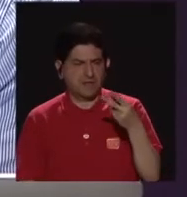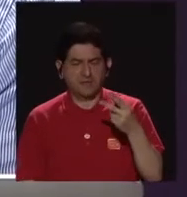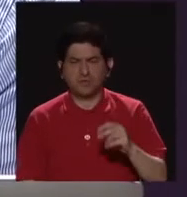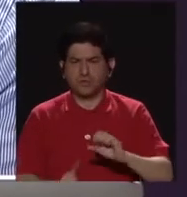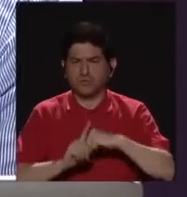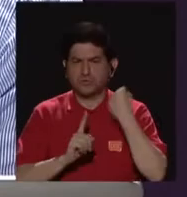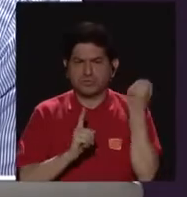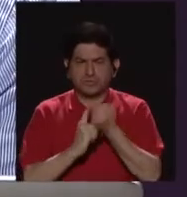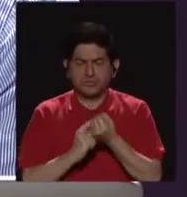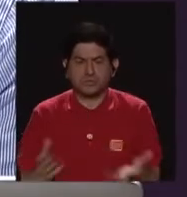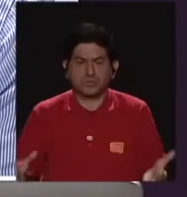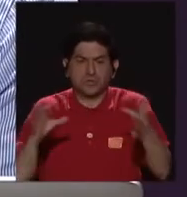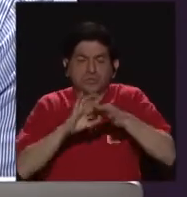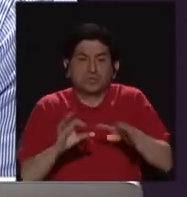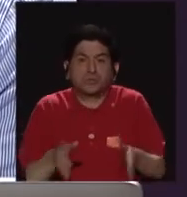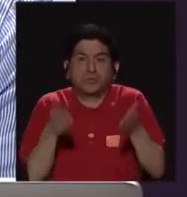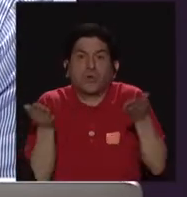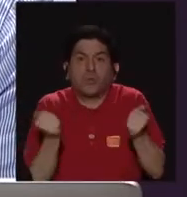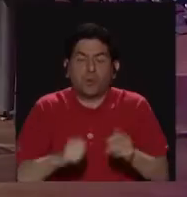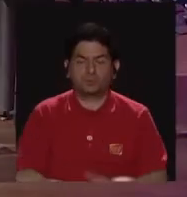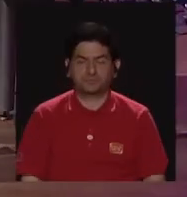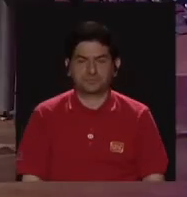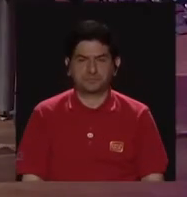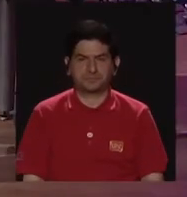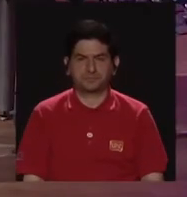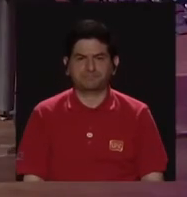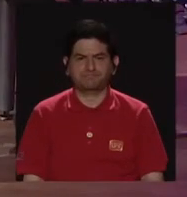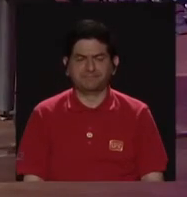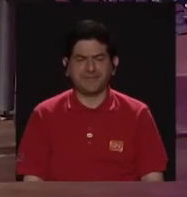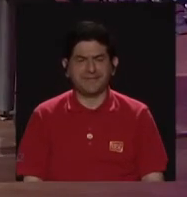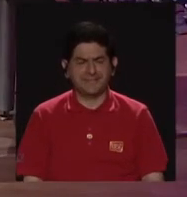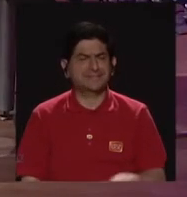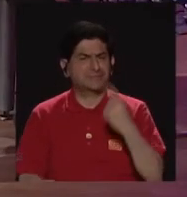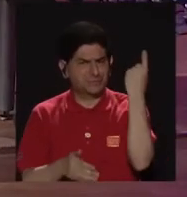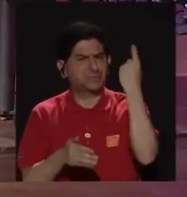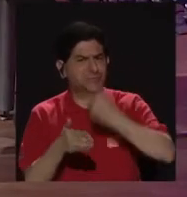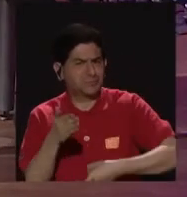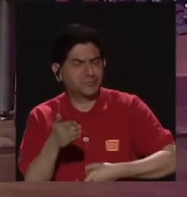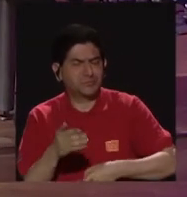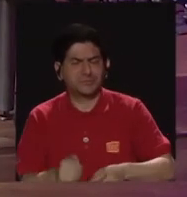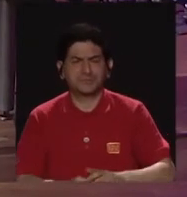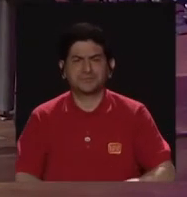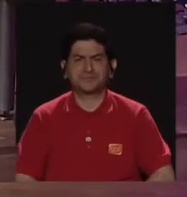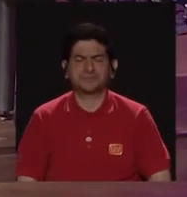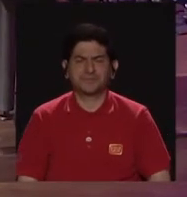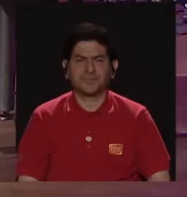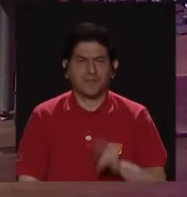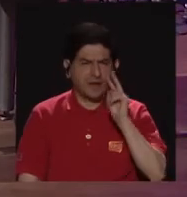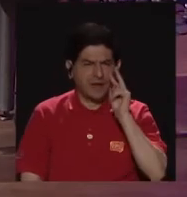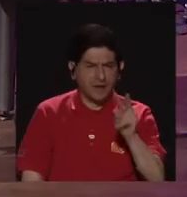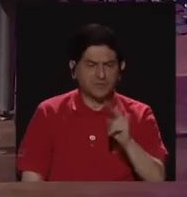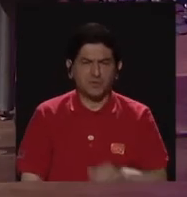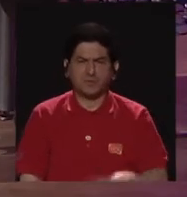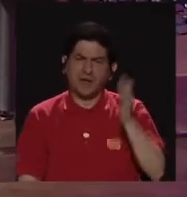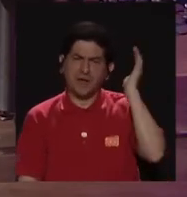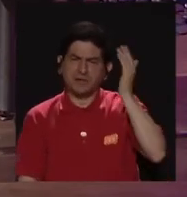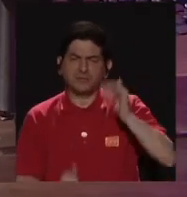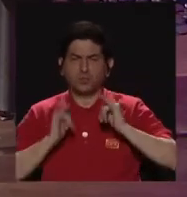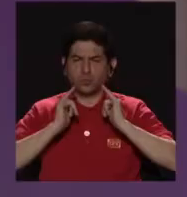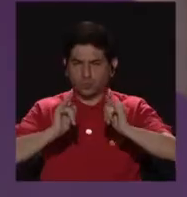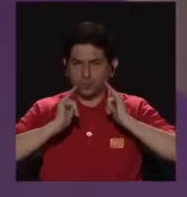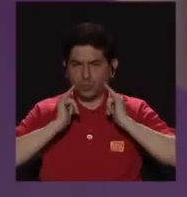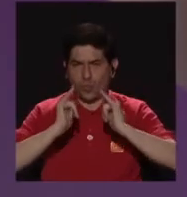o estos dos demandados es que es como demasiado fuerte verdad porque cuando vemos como este discurso de la igualdad